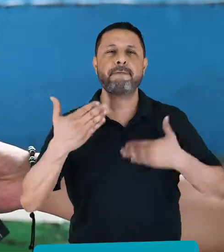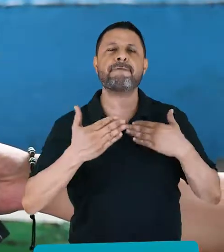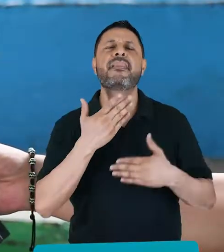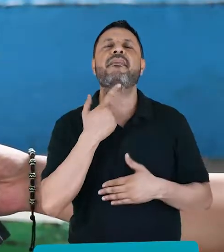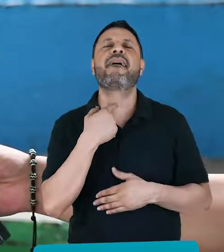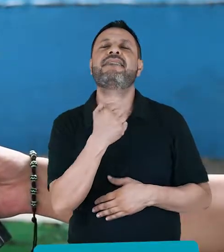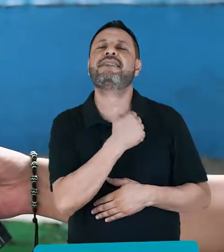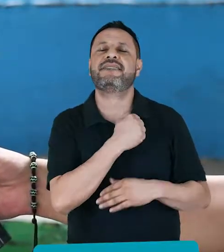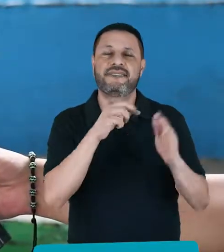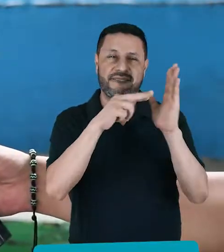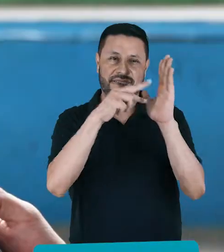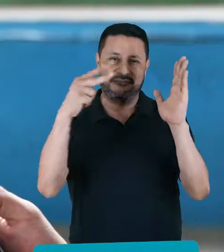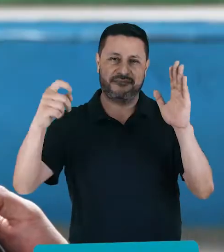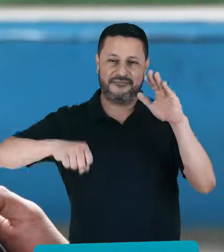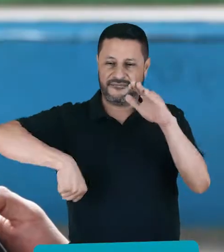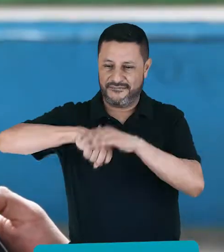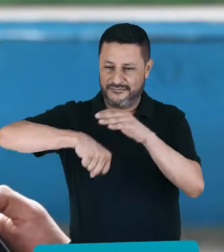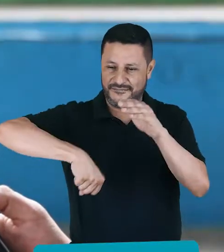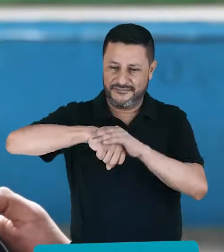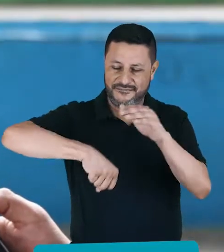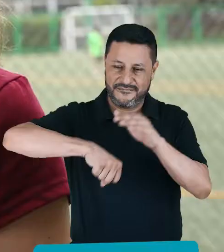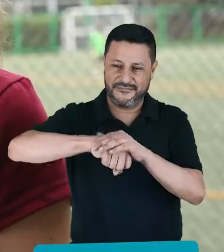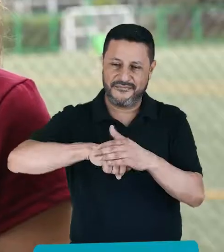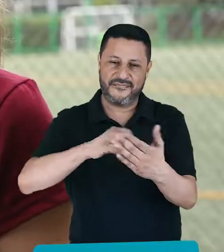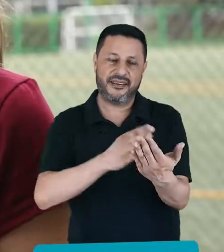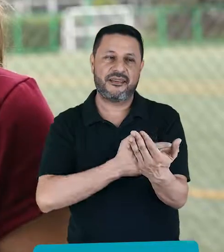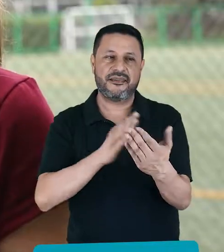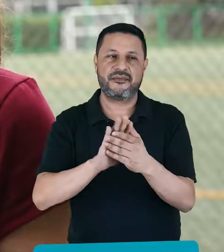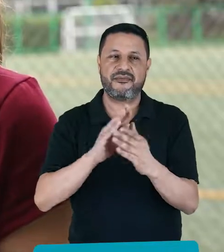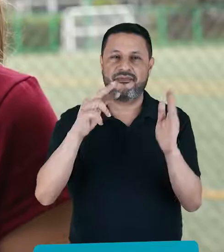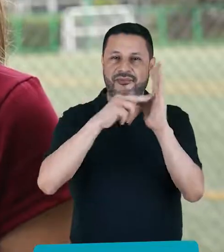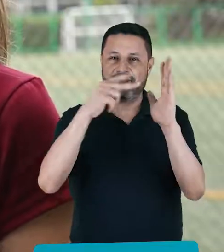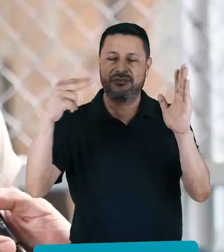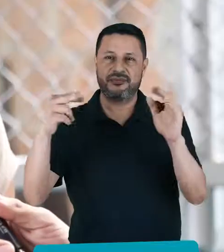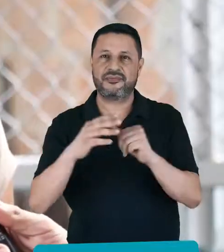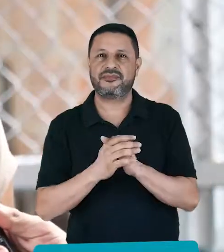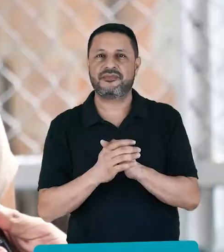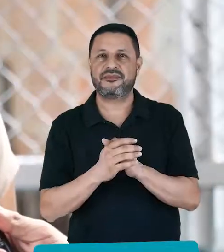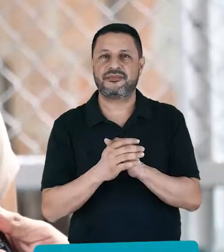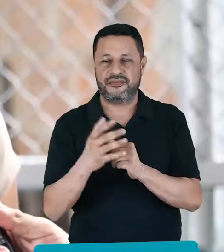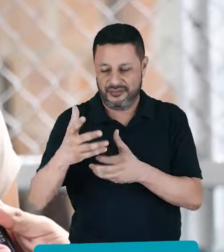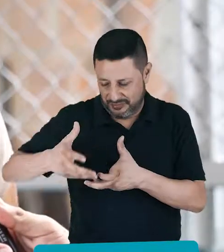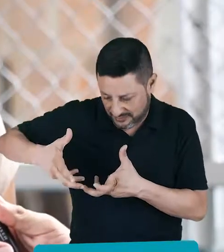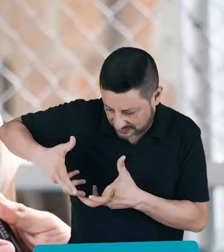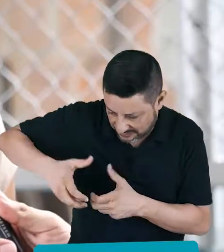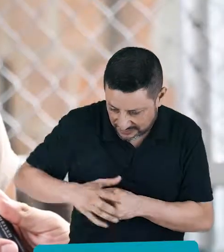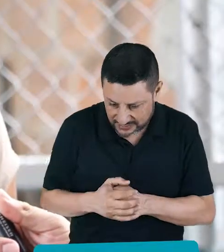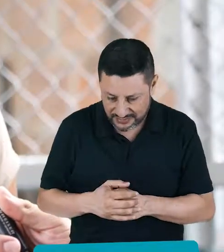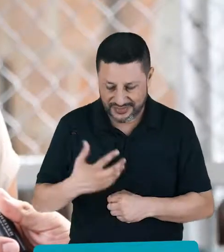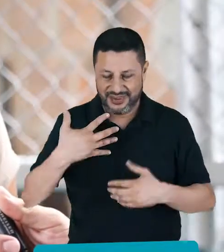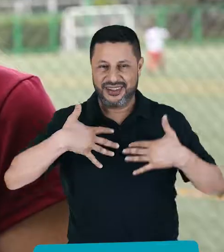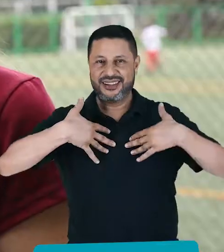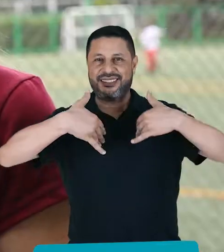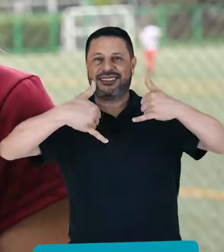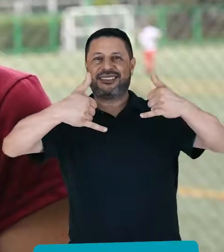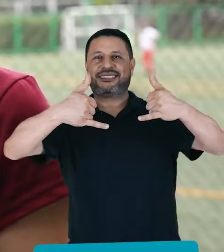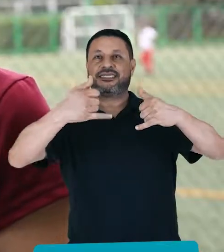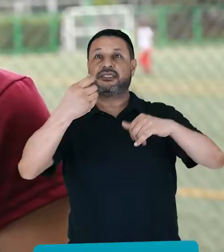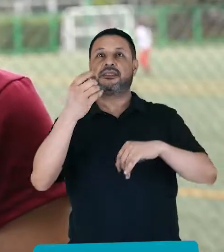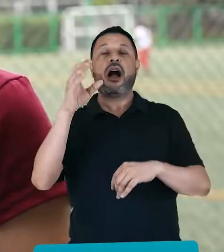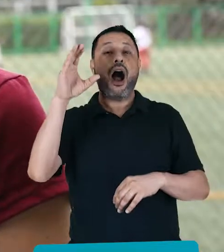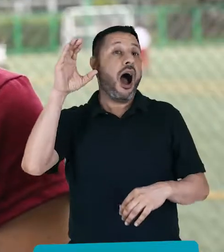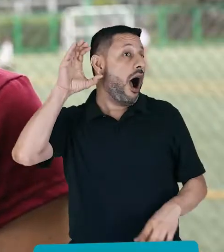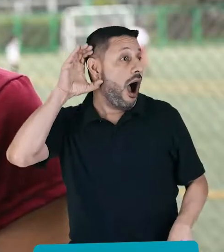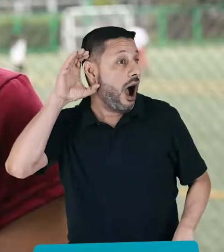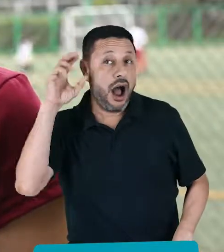A mí me encanta nadar. El fútbol. Iniciación multilateral. Natación y en lucha olímpica. Súper feliz,